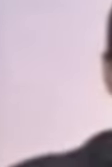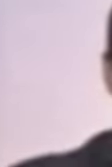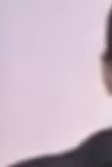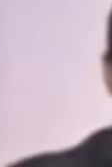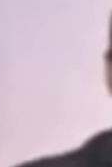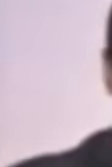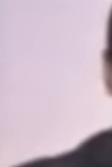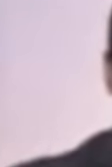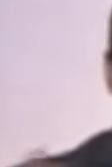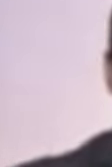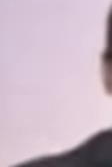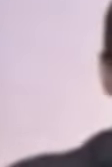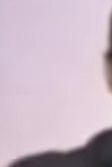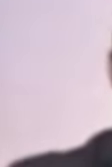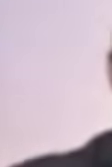de Descentralización.